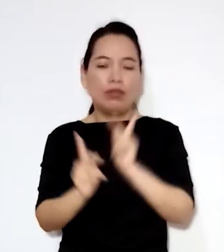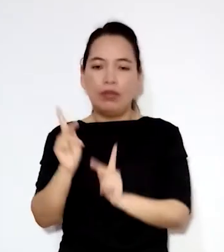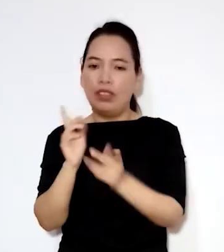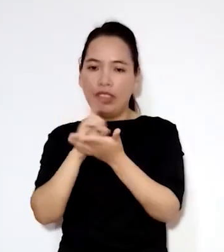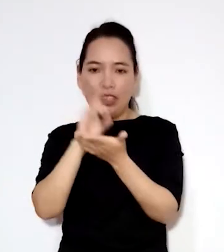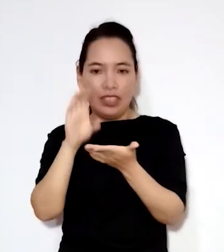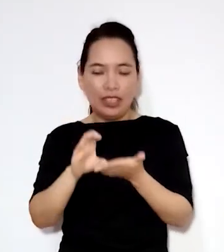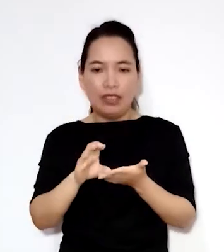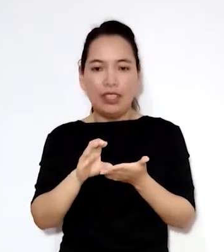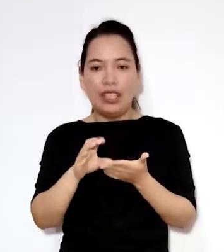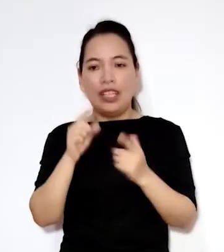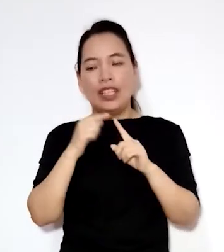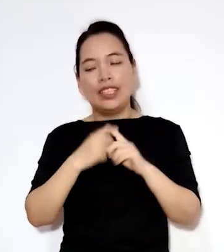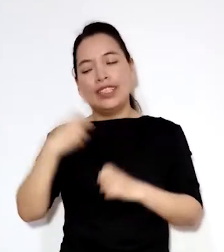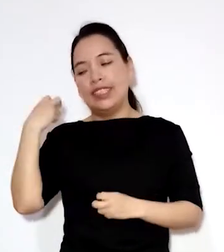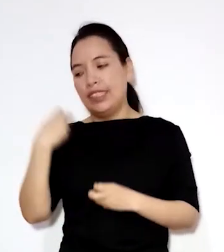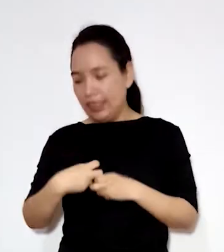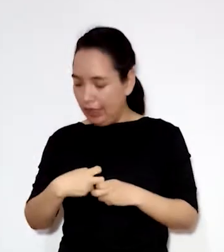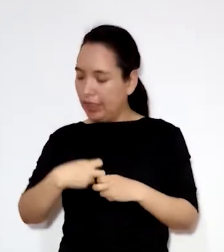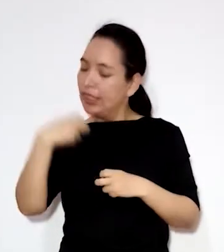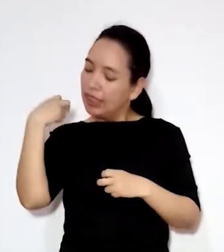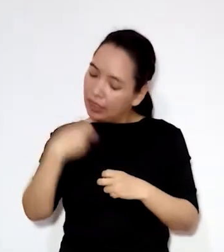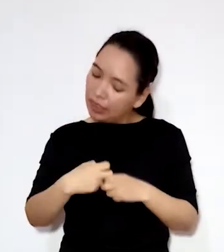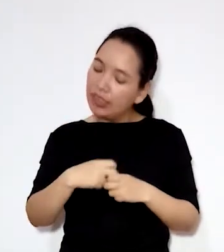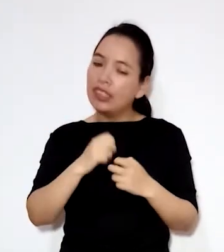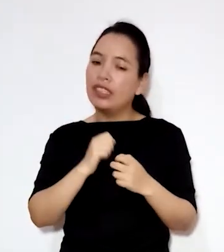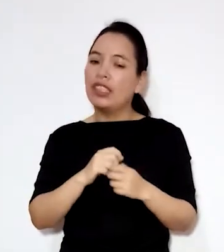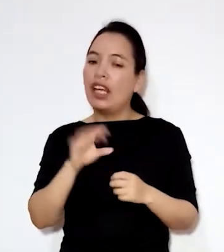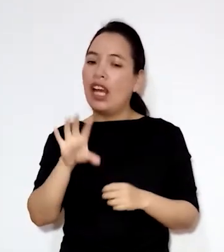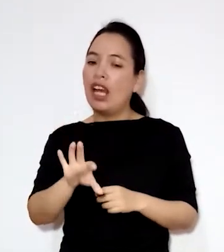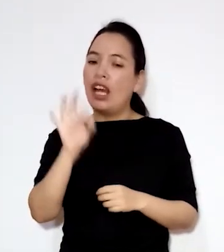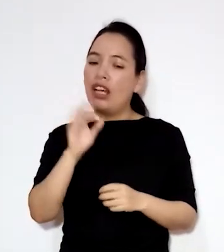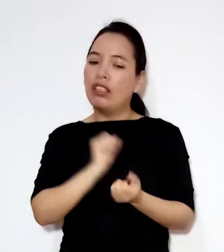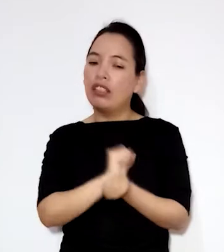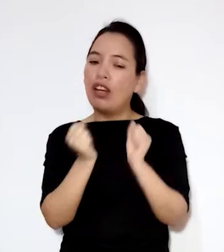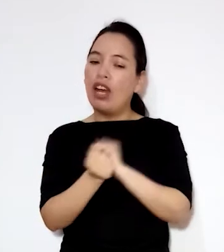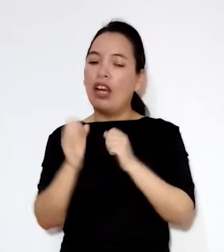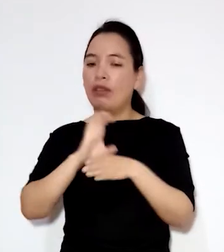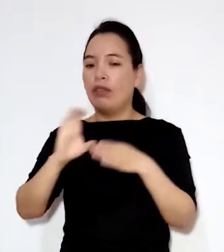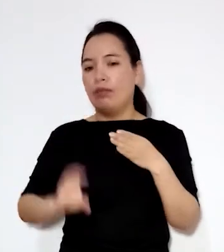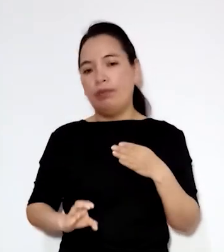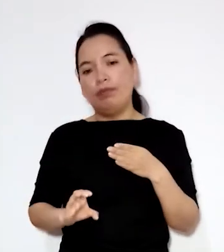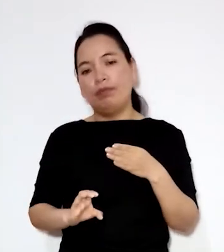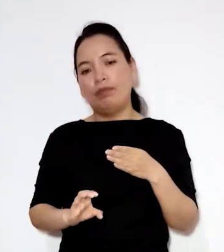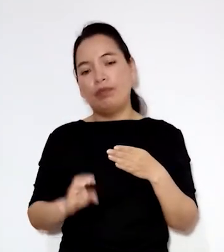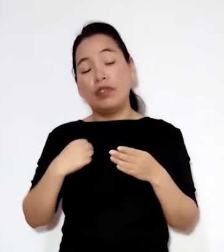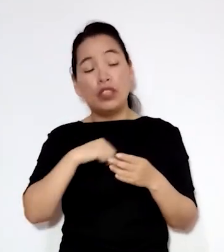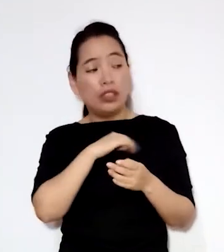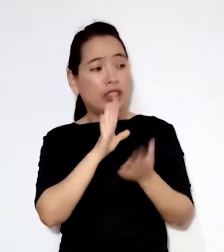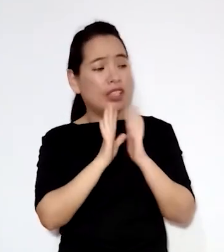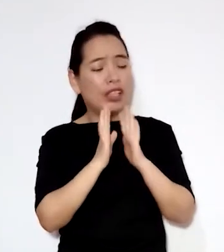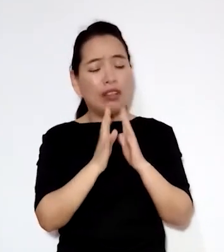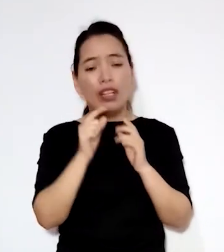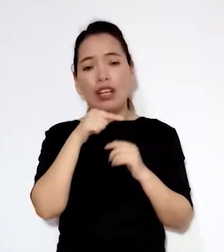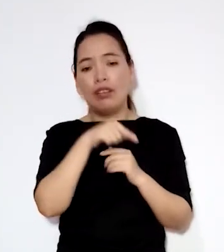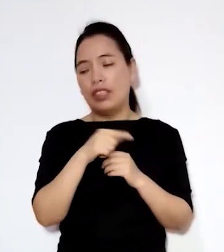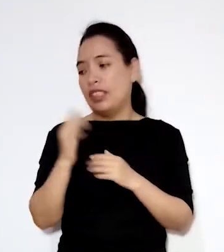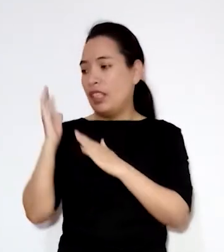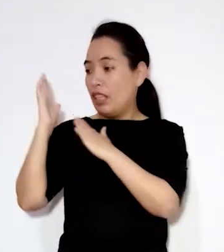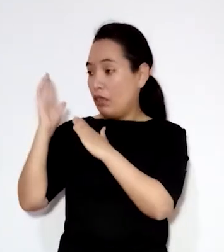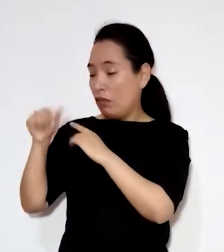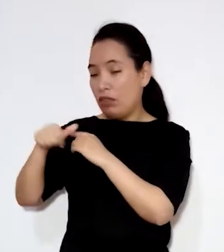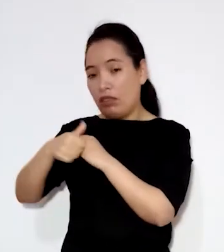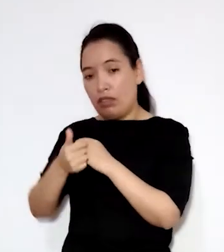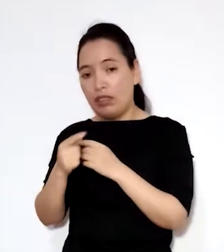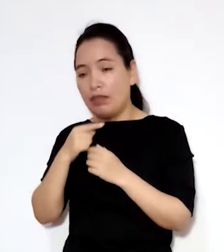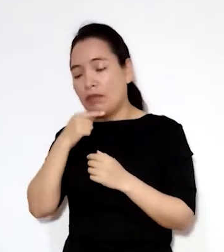incorporemos el principio de que el más alto estándar es que la educación tiene que ser inclusiva para todos y para todas, incluidos todos los grupos de